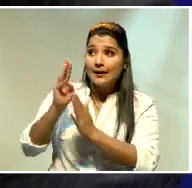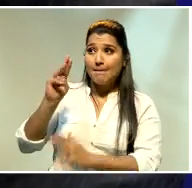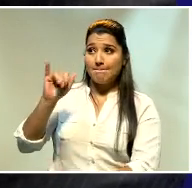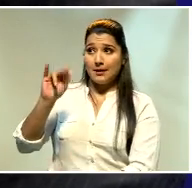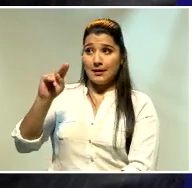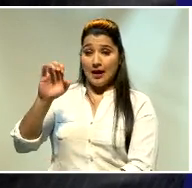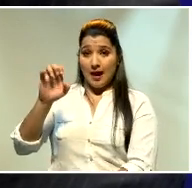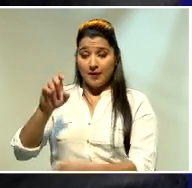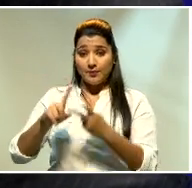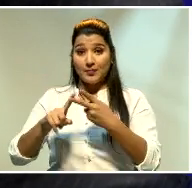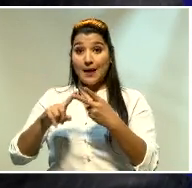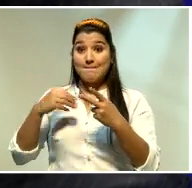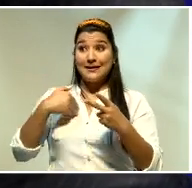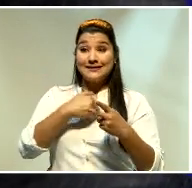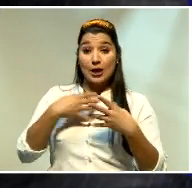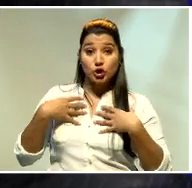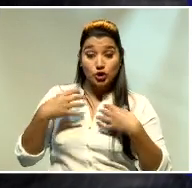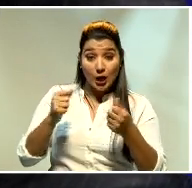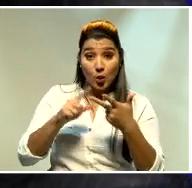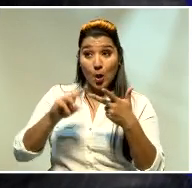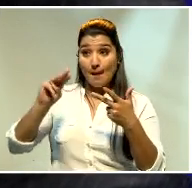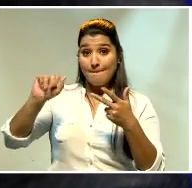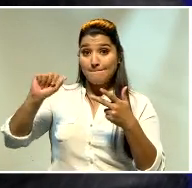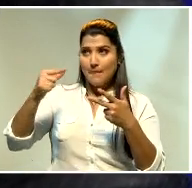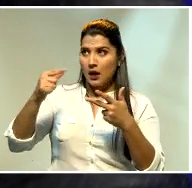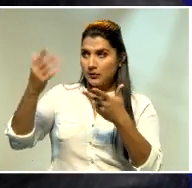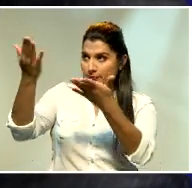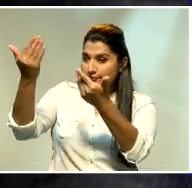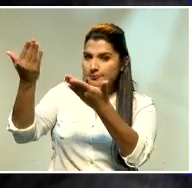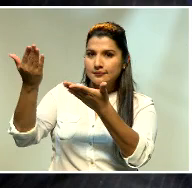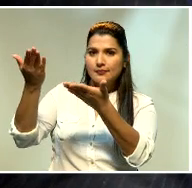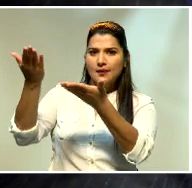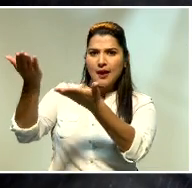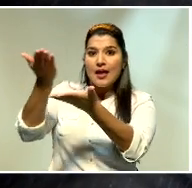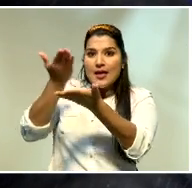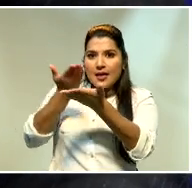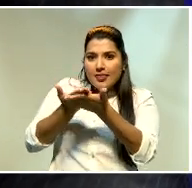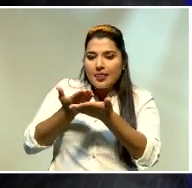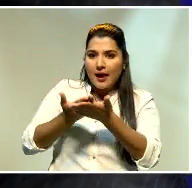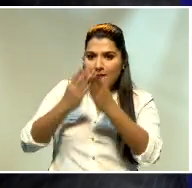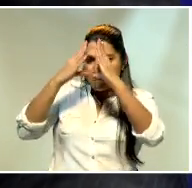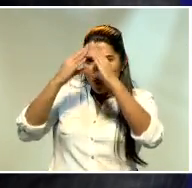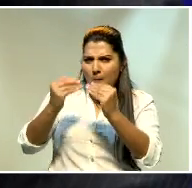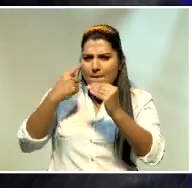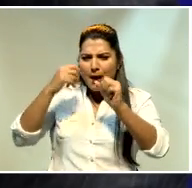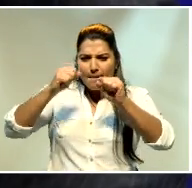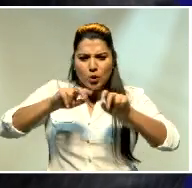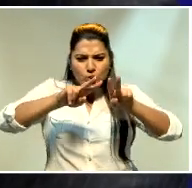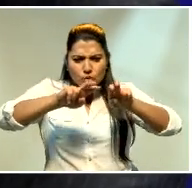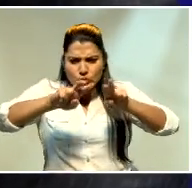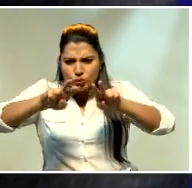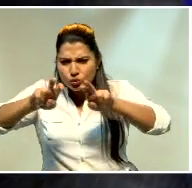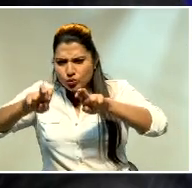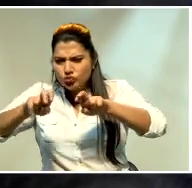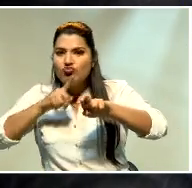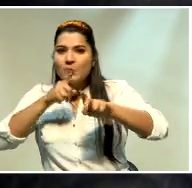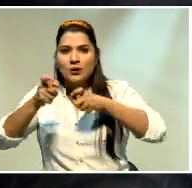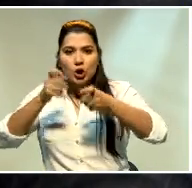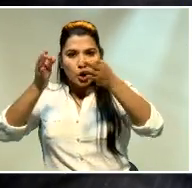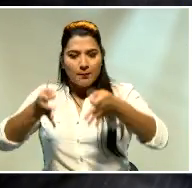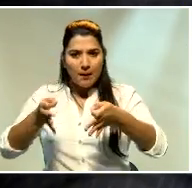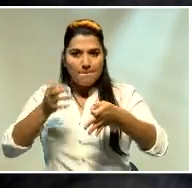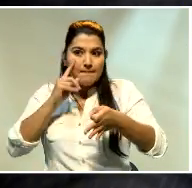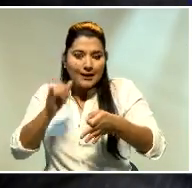Salud y al MAG que me eleven la generación de plazas para hacer lo que llaman el estudio en campo, para ver que eso se tutele como es, porque para eso